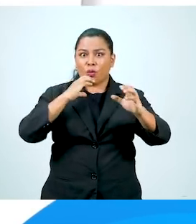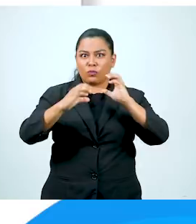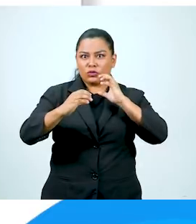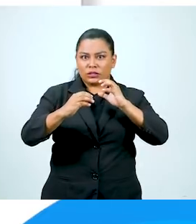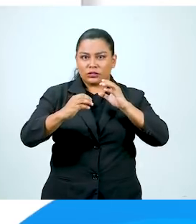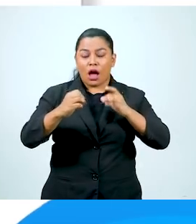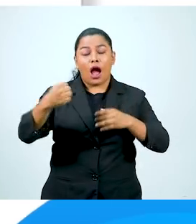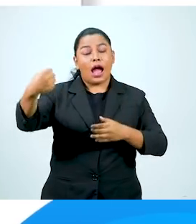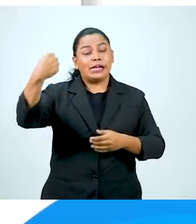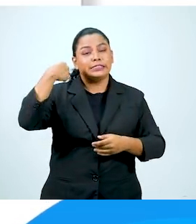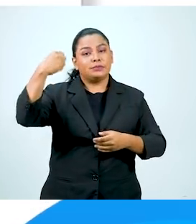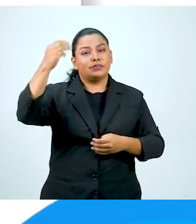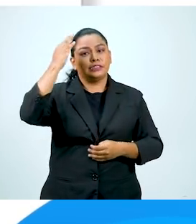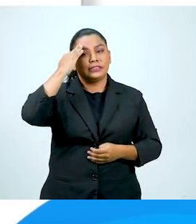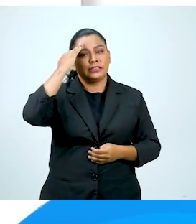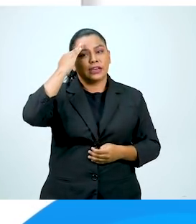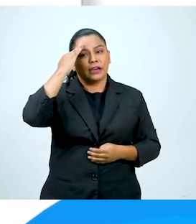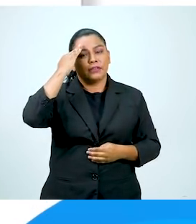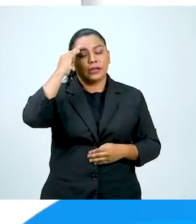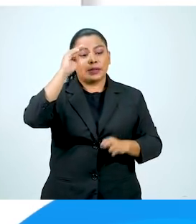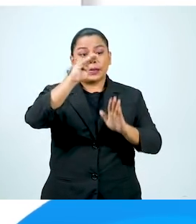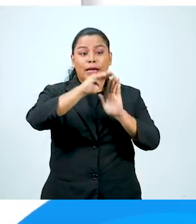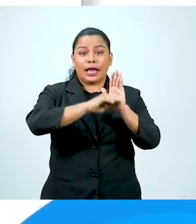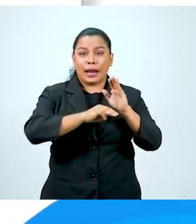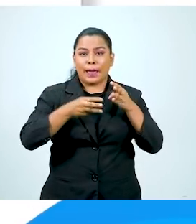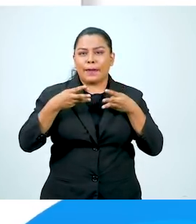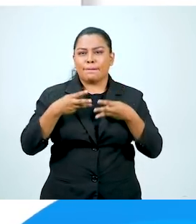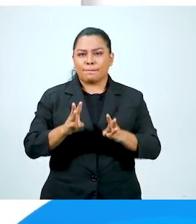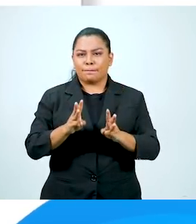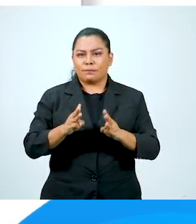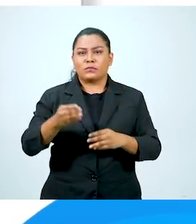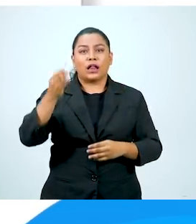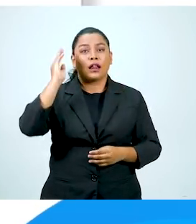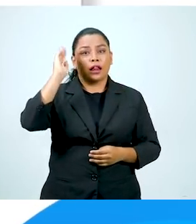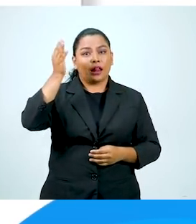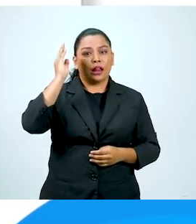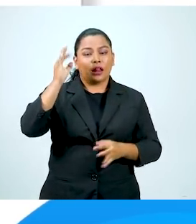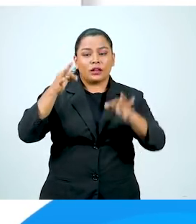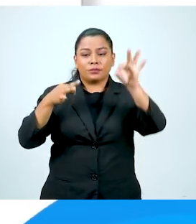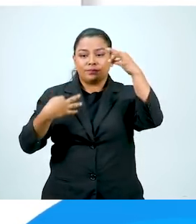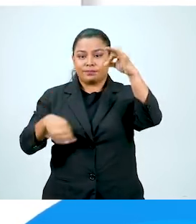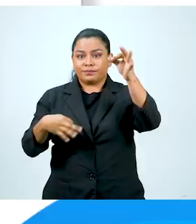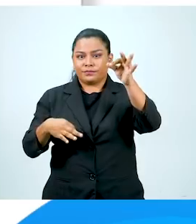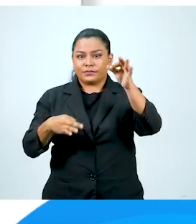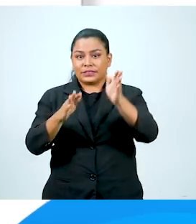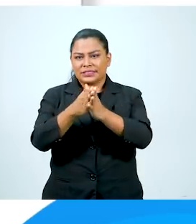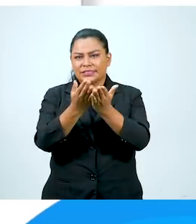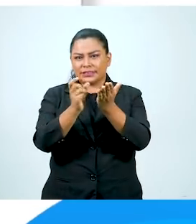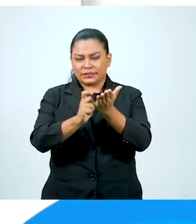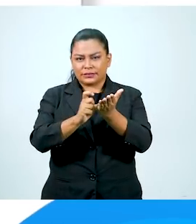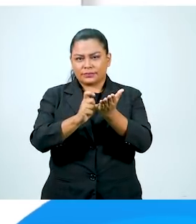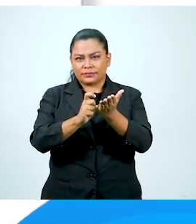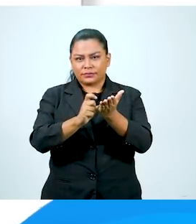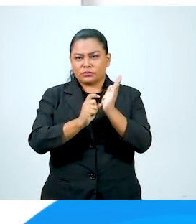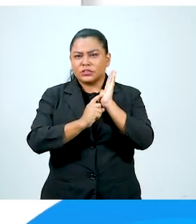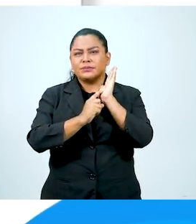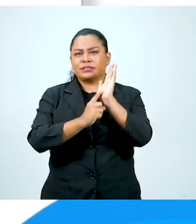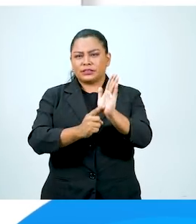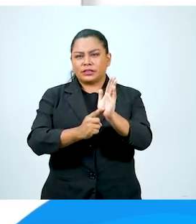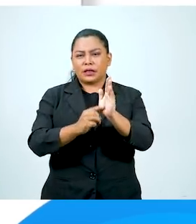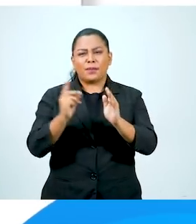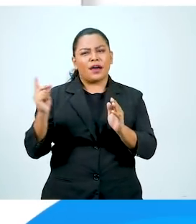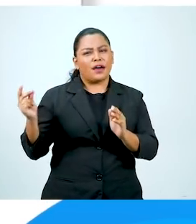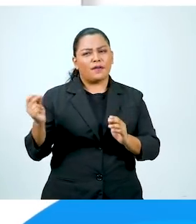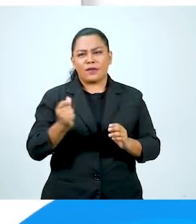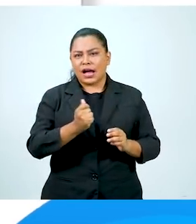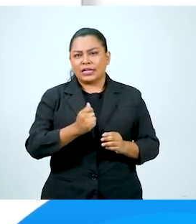comunicación. Es importante destacar que en la guía metodológica se dispone de las páginas del libro de texto. Para facilitar